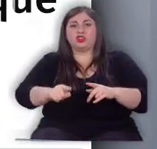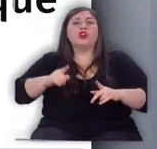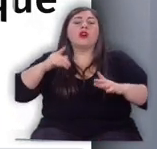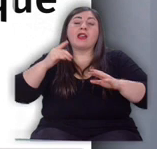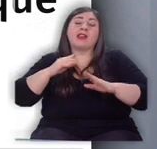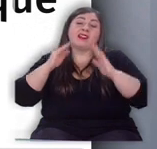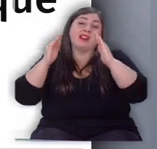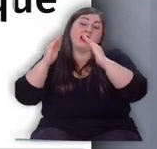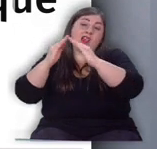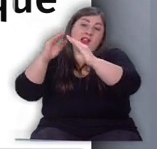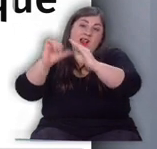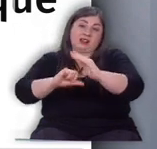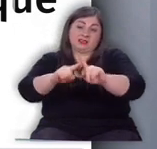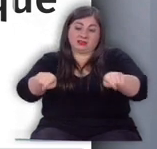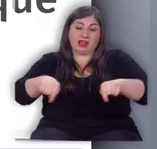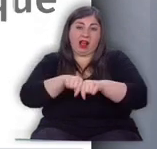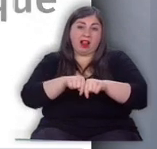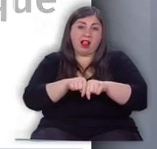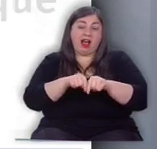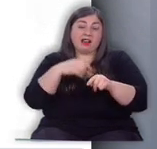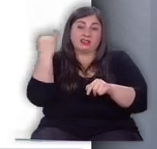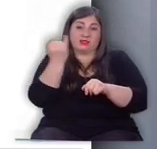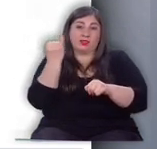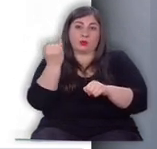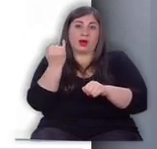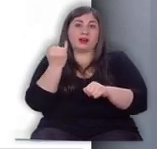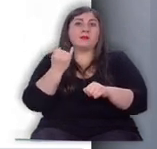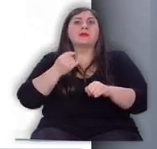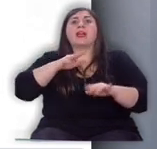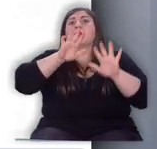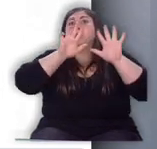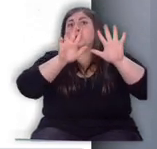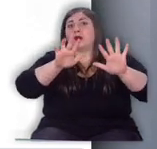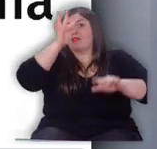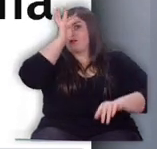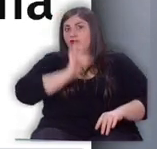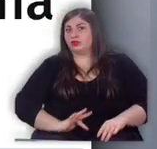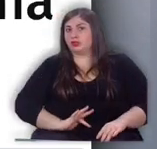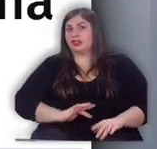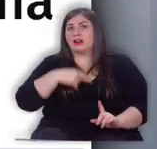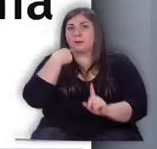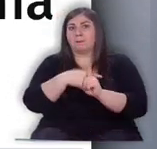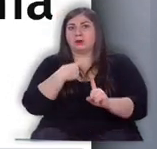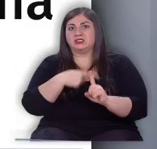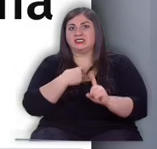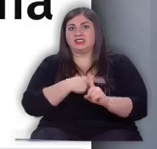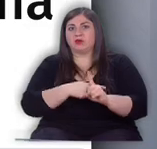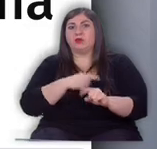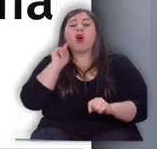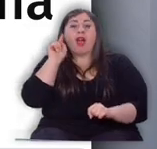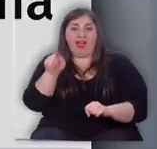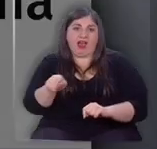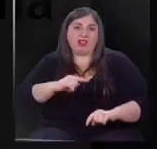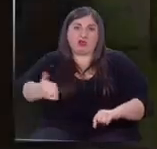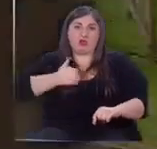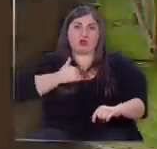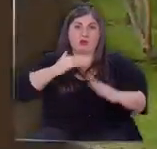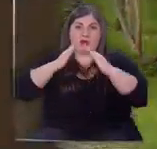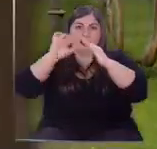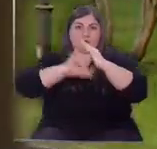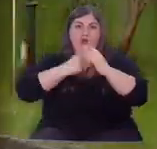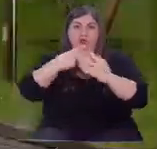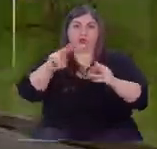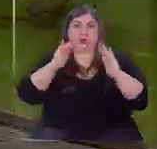habitaciones individuales. Además, detallan que hay 9 funcionarios positivos, quienes están cumpliendo con la cuarentena en sus casas.